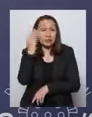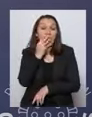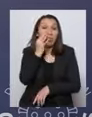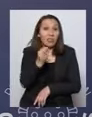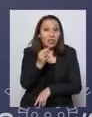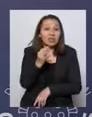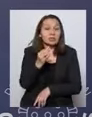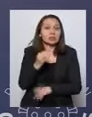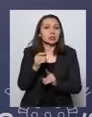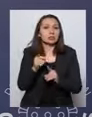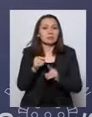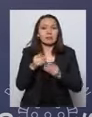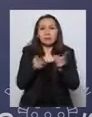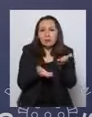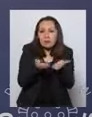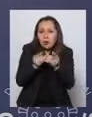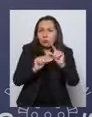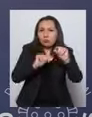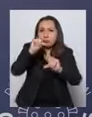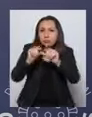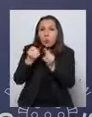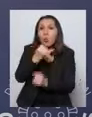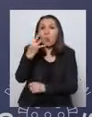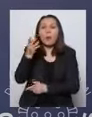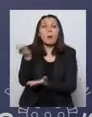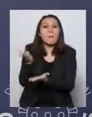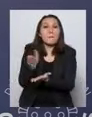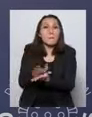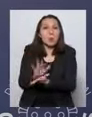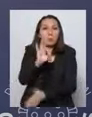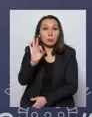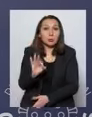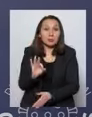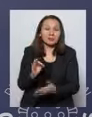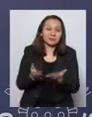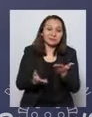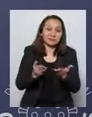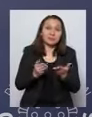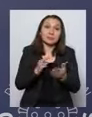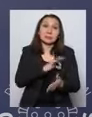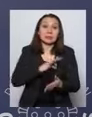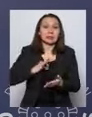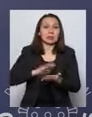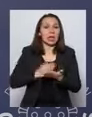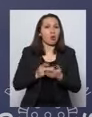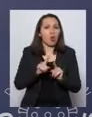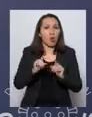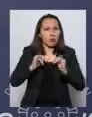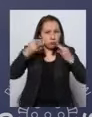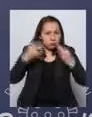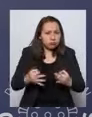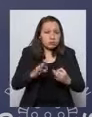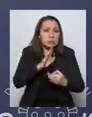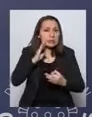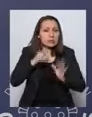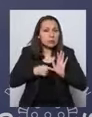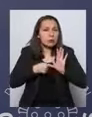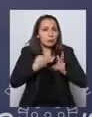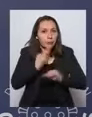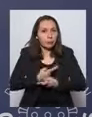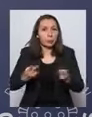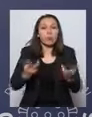que esto estas mediciones que se están haciendo con respecto a la tasa de letalidad al menos los criterios desde el minsal no están siendo totalmente transparentes